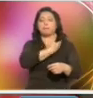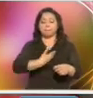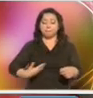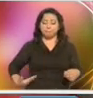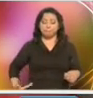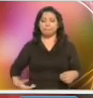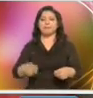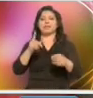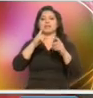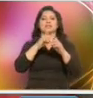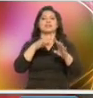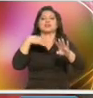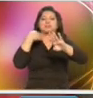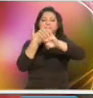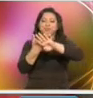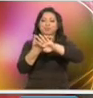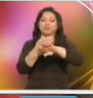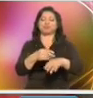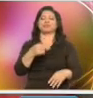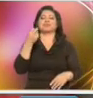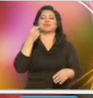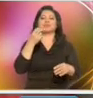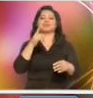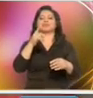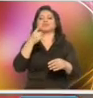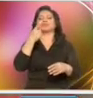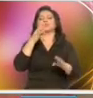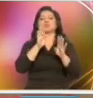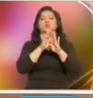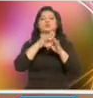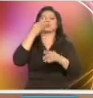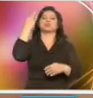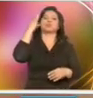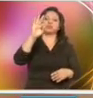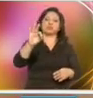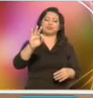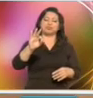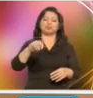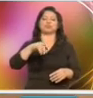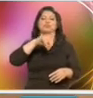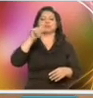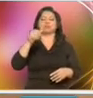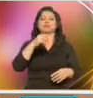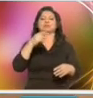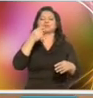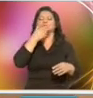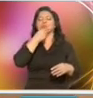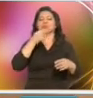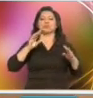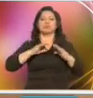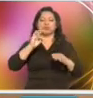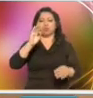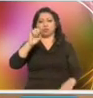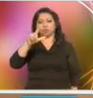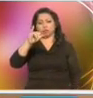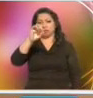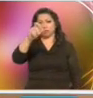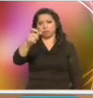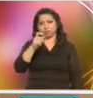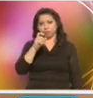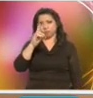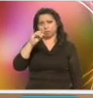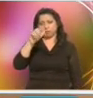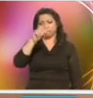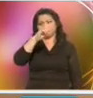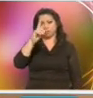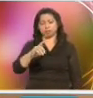entonces rechazaron a los rebeldes, ahí cayó muerto Bernardo Reyes, y entonces los rebeldes que quedaban, que eran Félix Díaz, el sobrino de Porfirio,